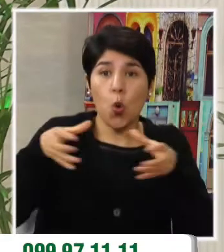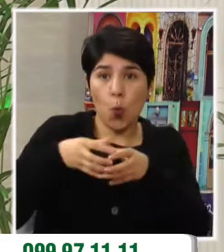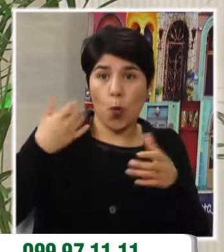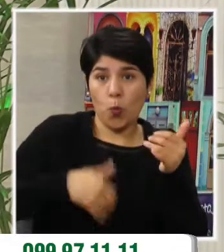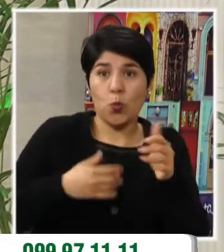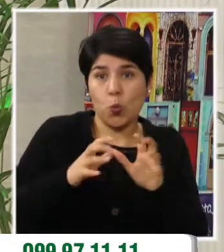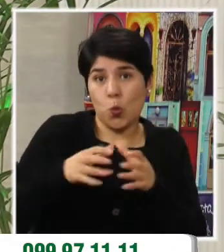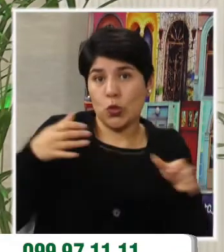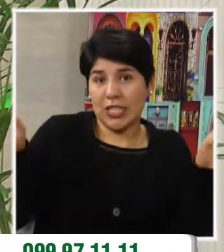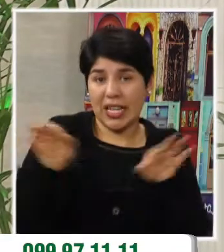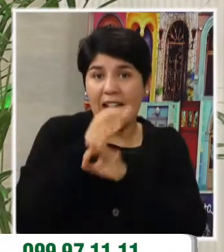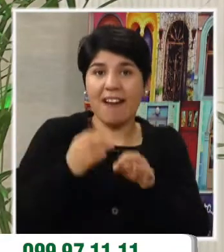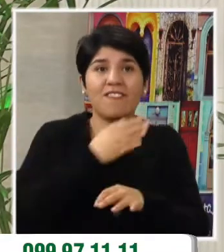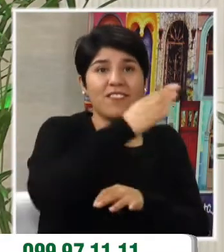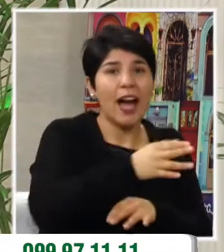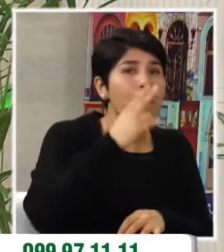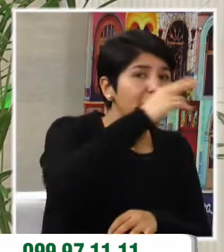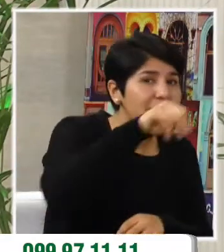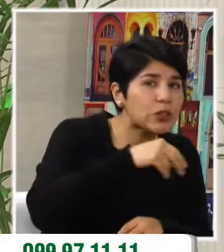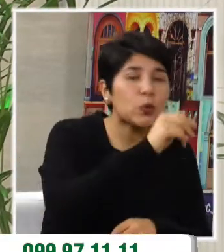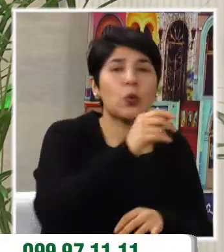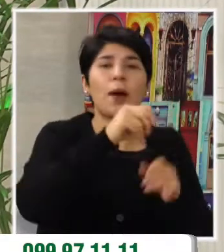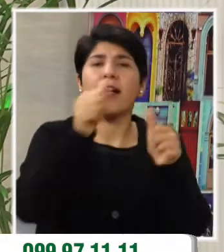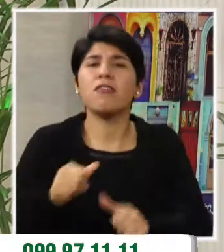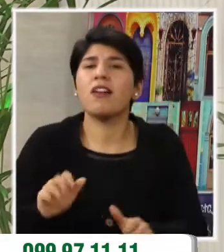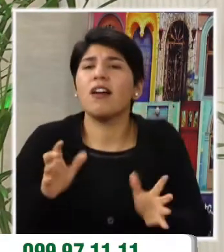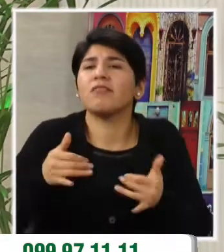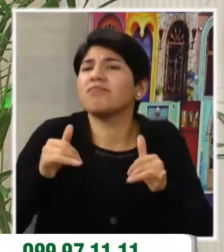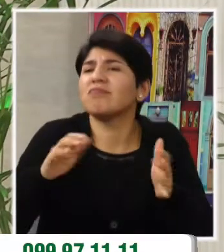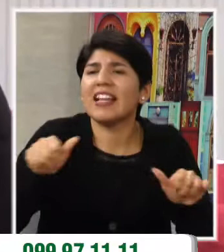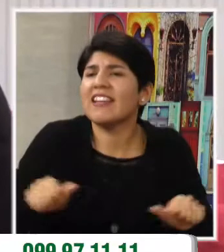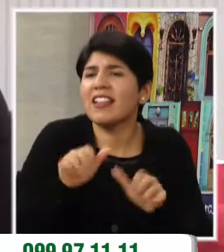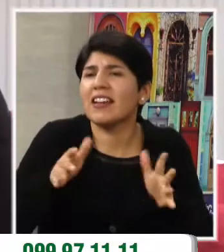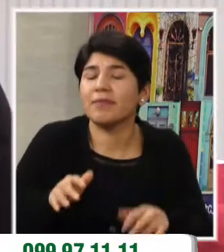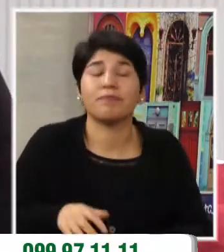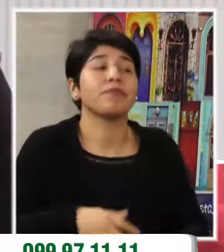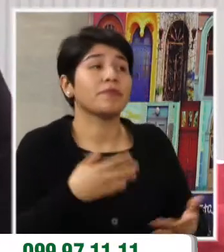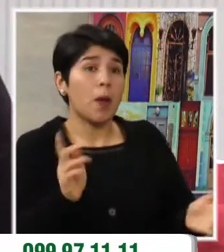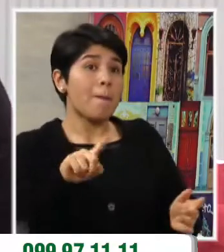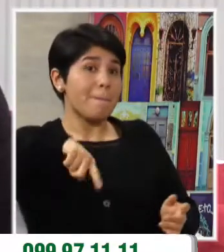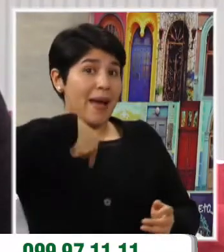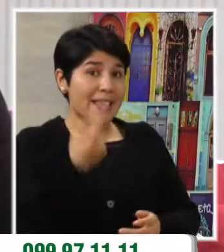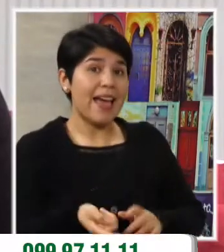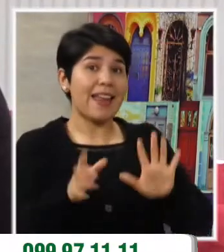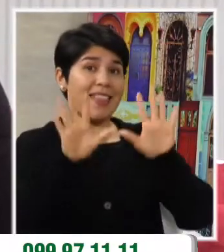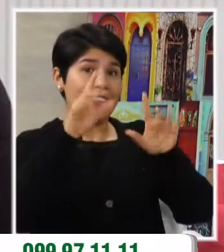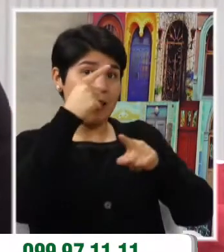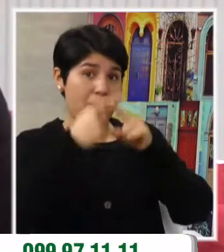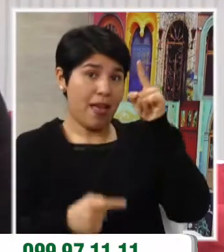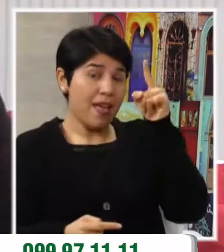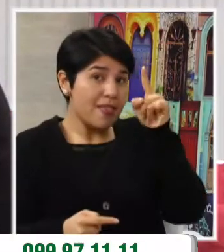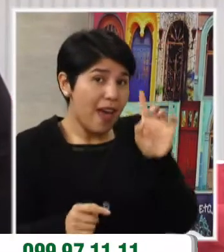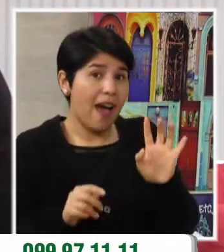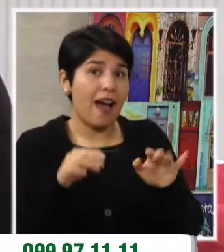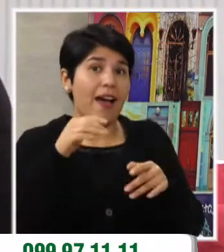visitar lugares de pan de azúcar y maldonado si en este momento tenemos para mañana de 10 y media de la mañana si el tiempo lo